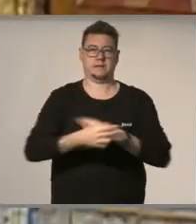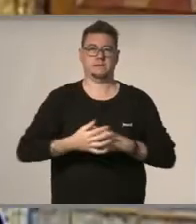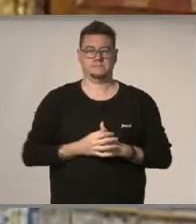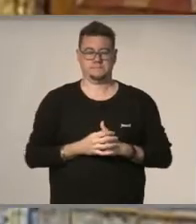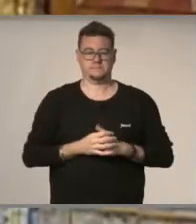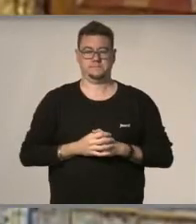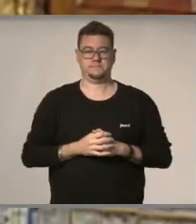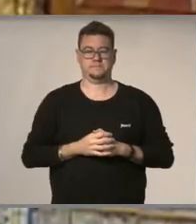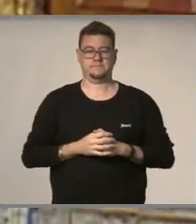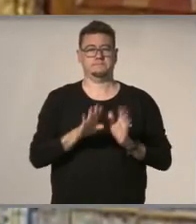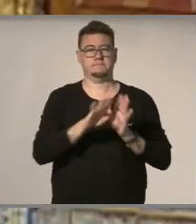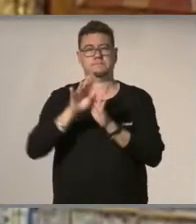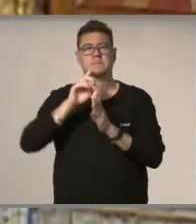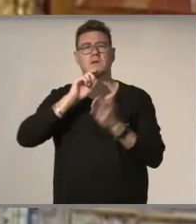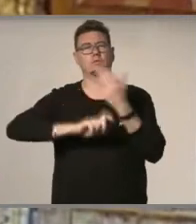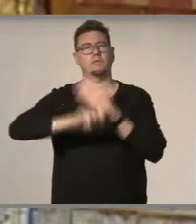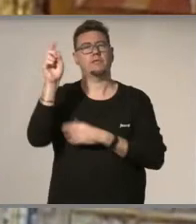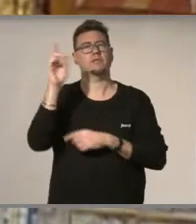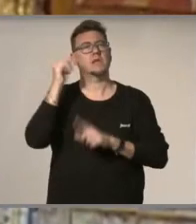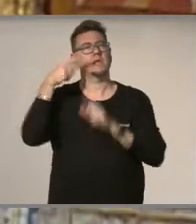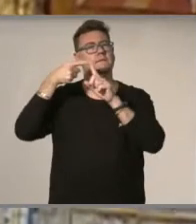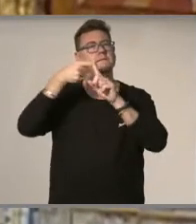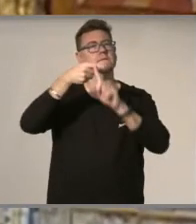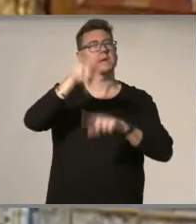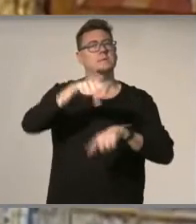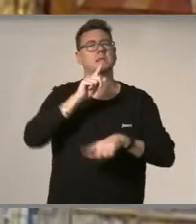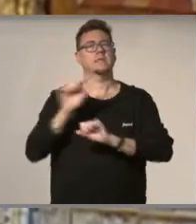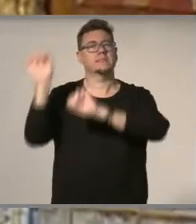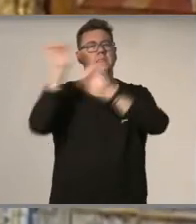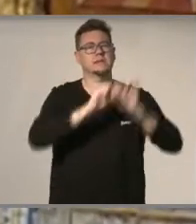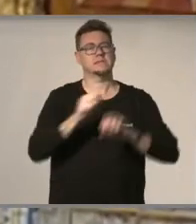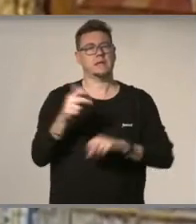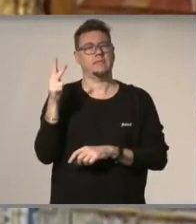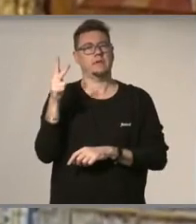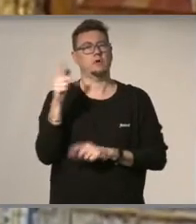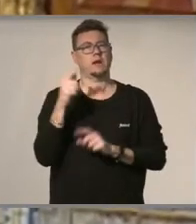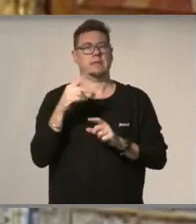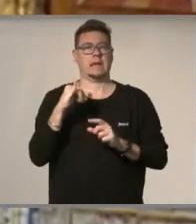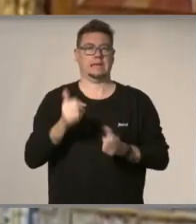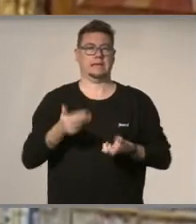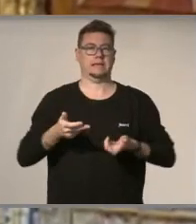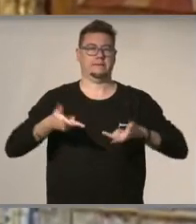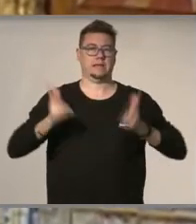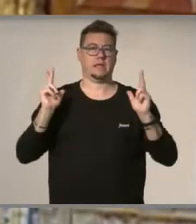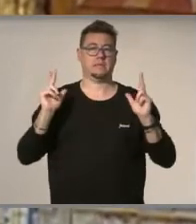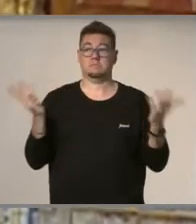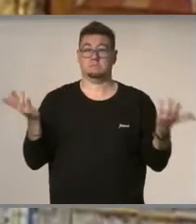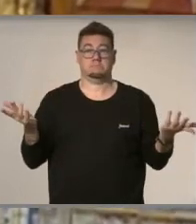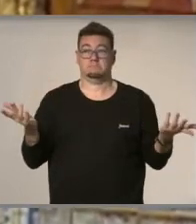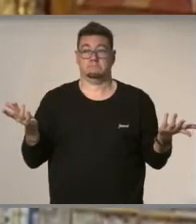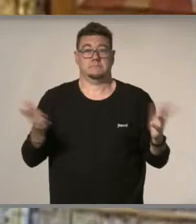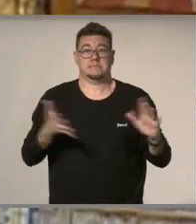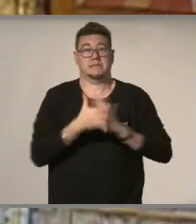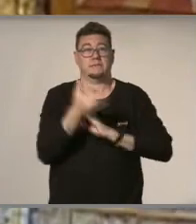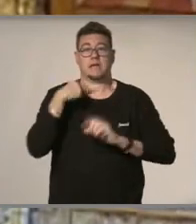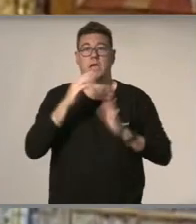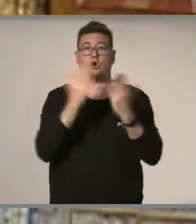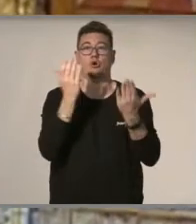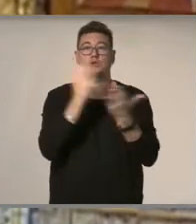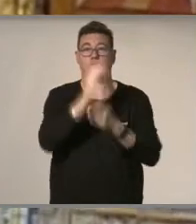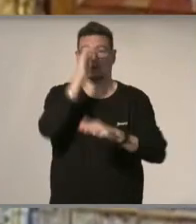De otra parte, la Fundación tiene entre sus fines también la defensa de la democracia y la libertad, que no es más que la del orden